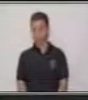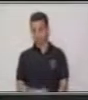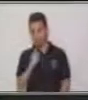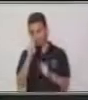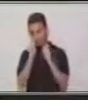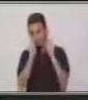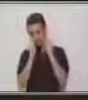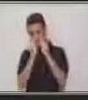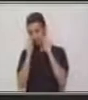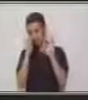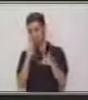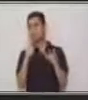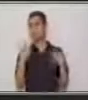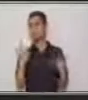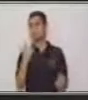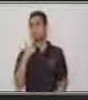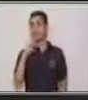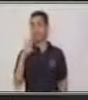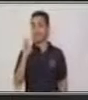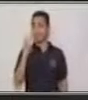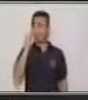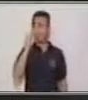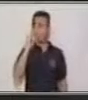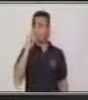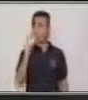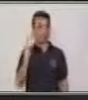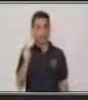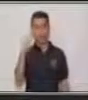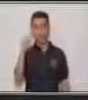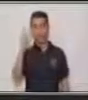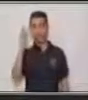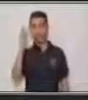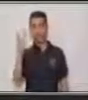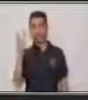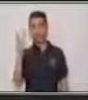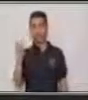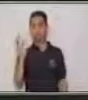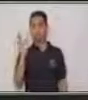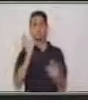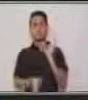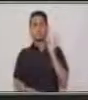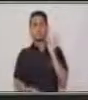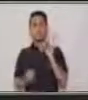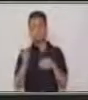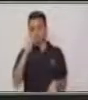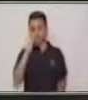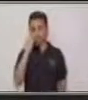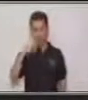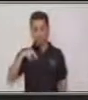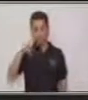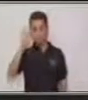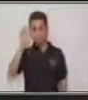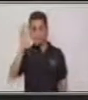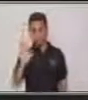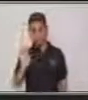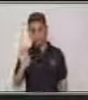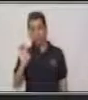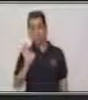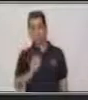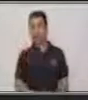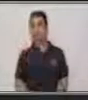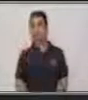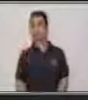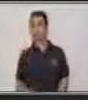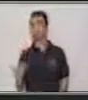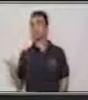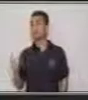Exactamente, se parece a la regla de tres simple. Es algo parecido al tipo de problemas que utilizamos. Y